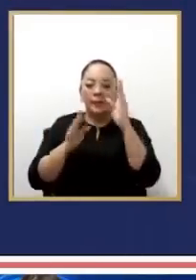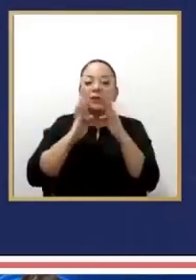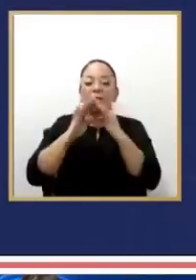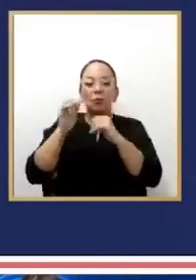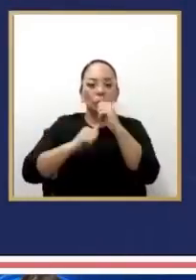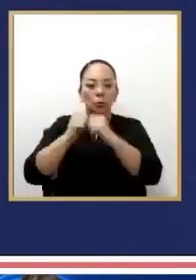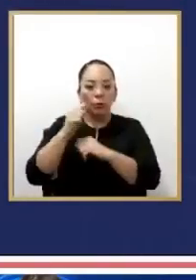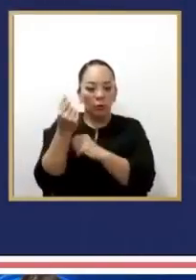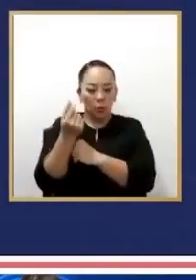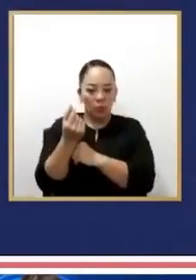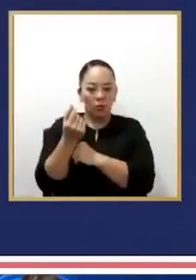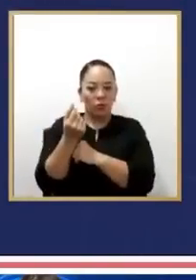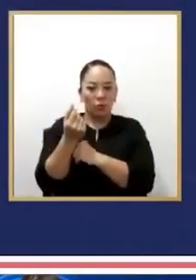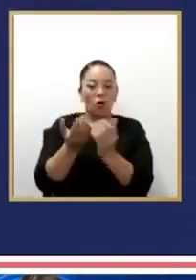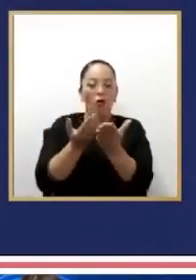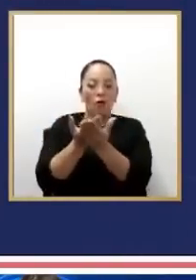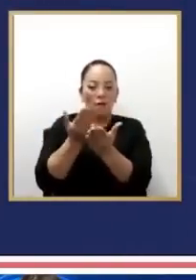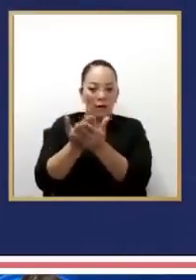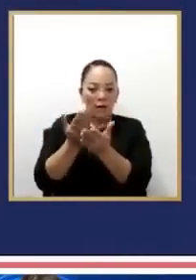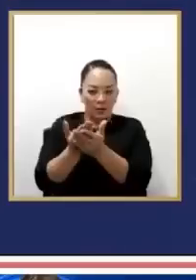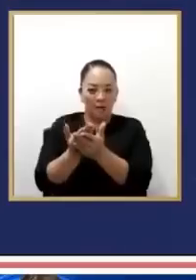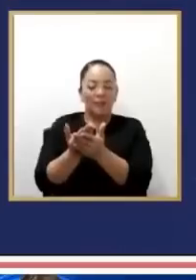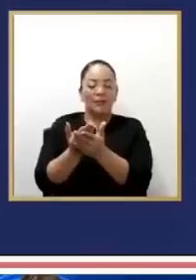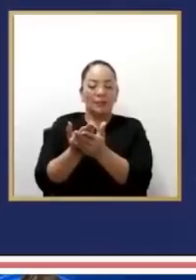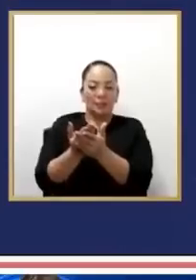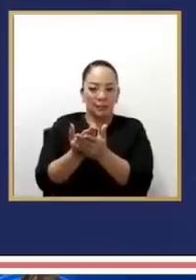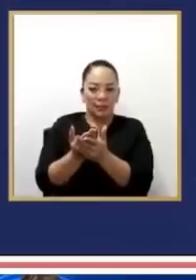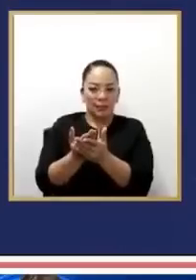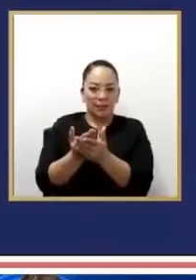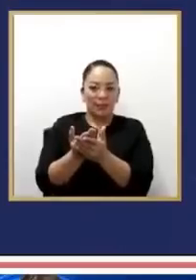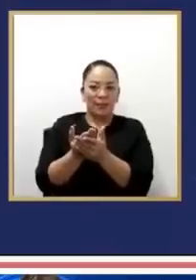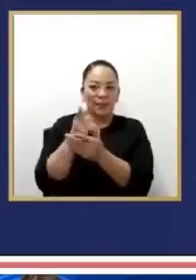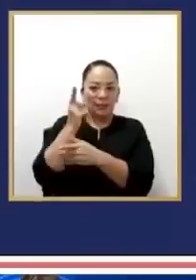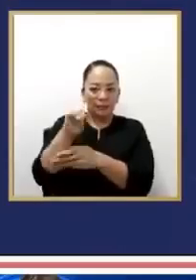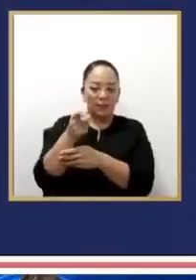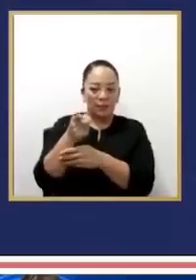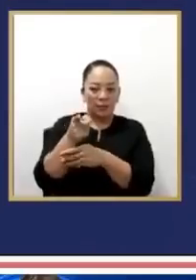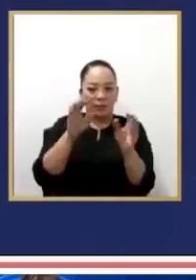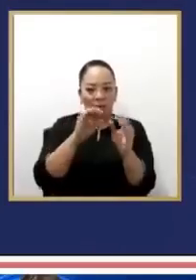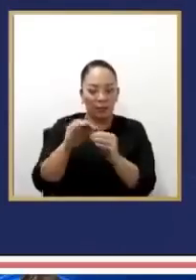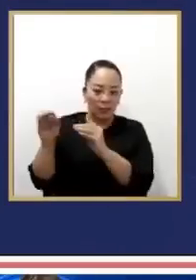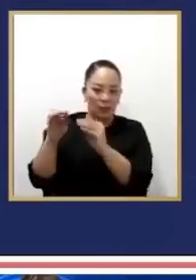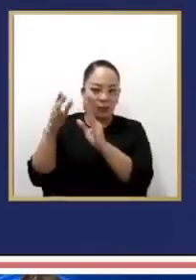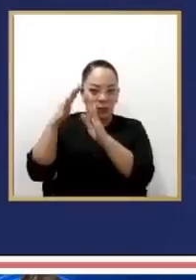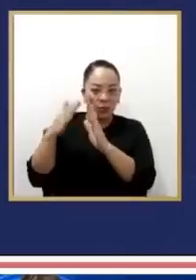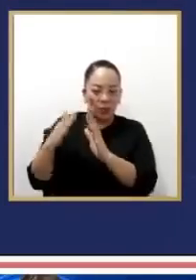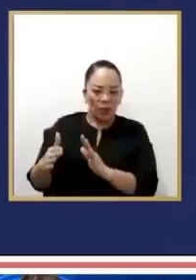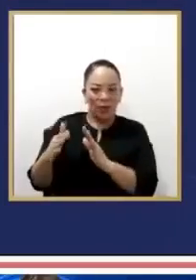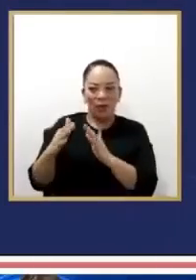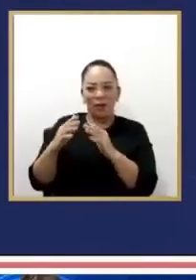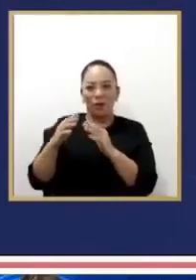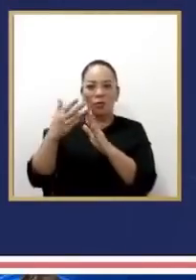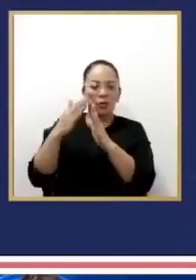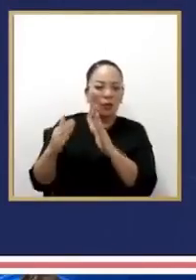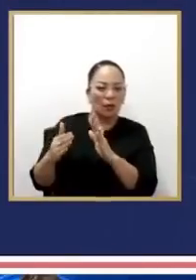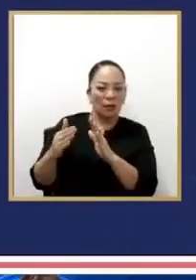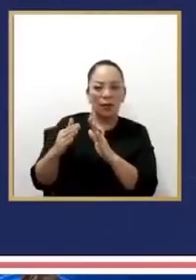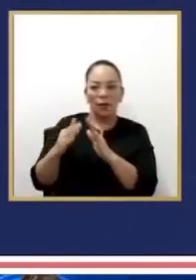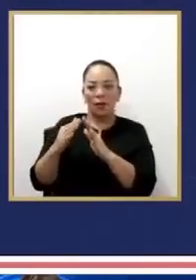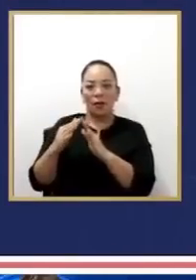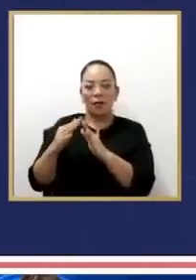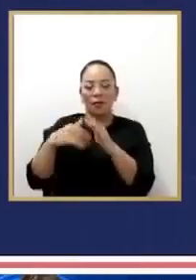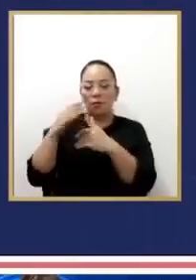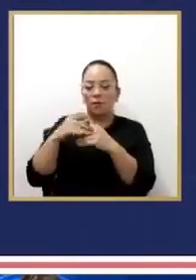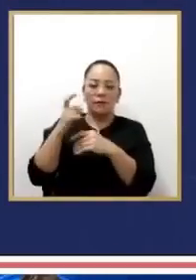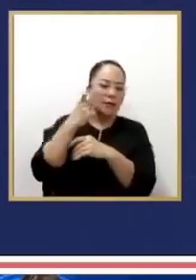estructuras de costos de las ofertas, que se lo pasaron a la Contraloría, que la Contraloría en minutos se la pasa a la